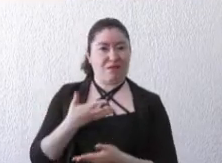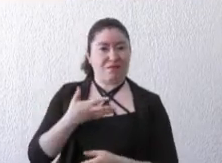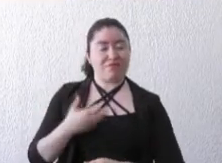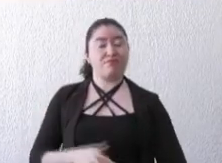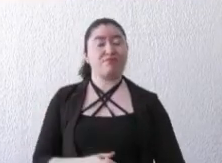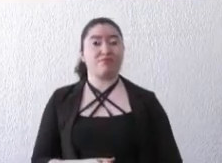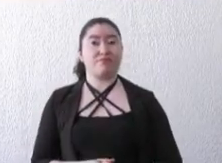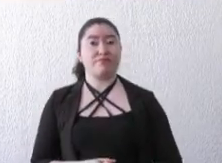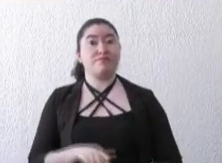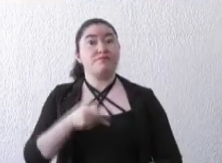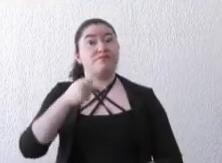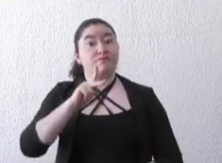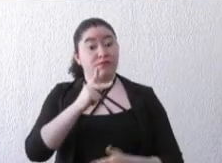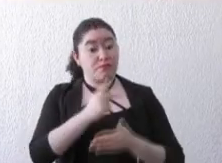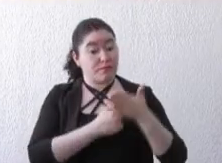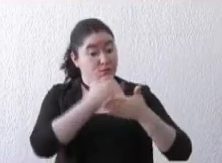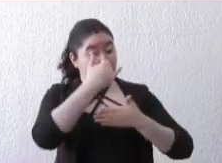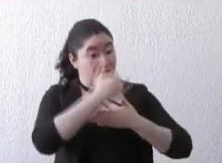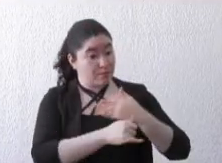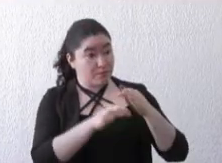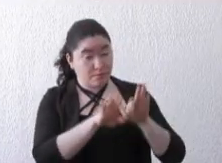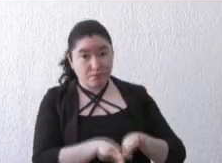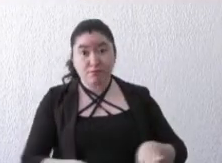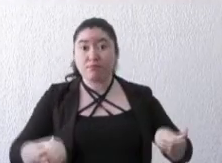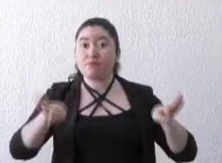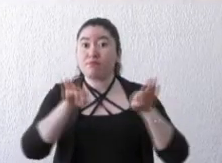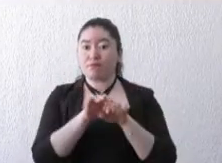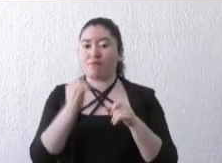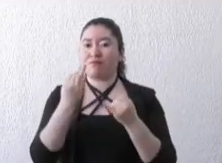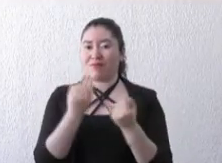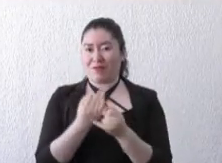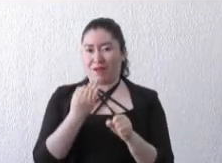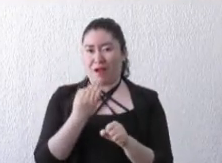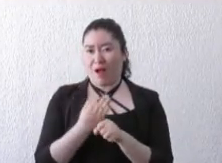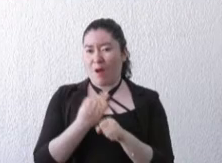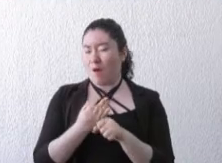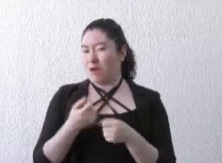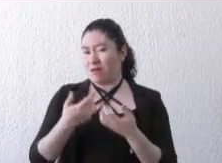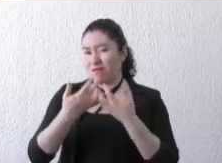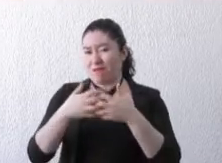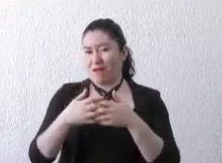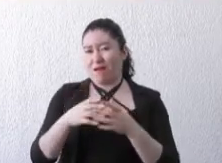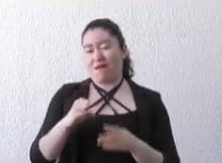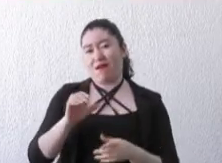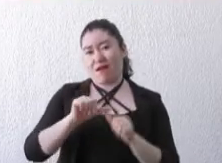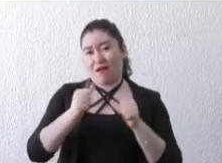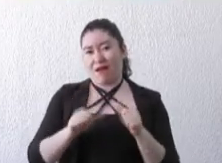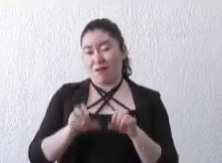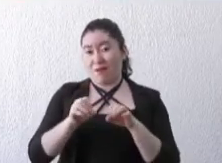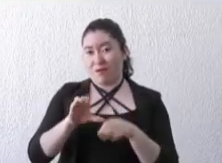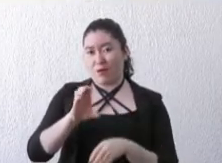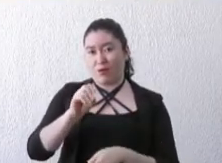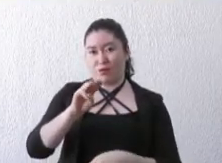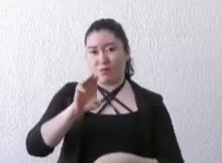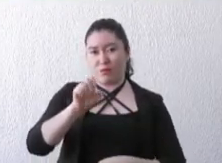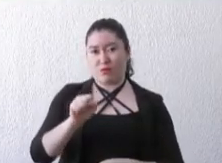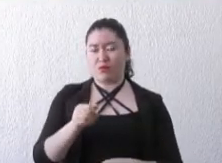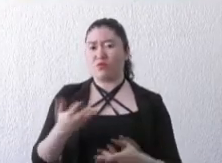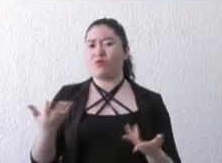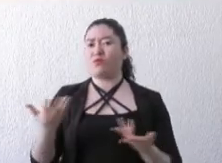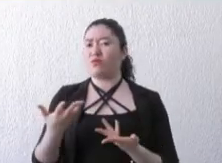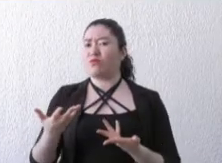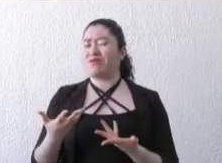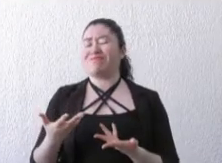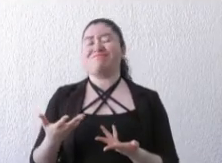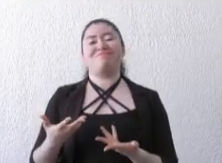para que un proyecto tan importante como la Fábrica de Artes y Oficios Cosmos pueda existir, se requirió de muchas